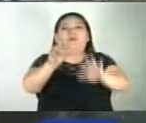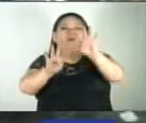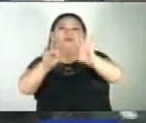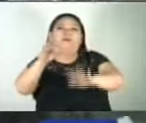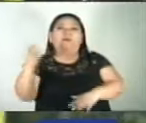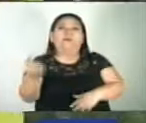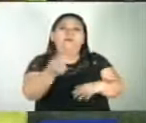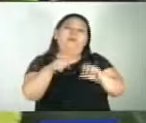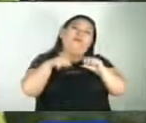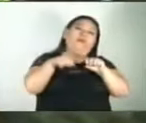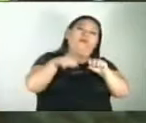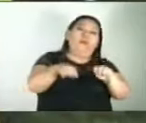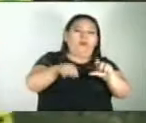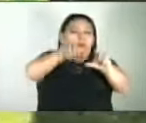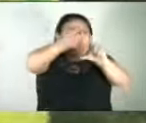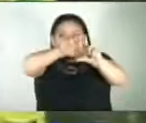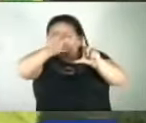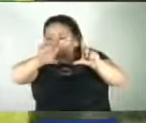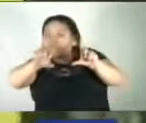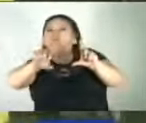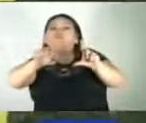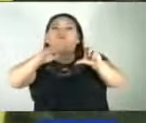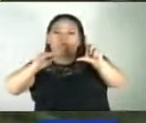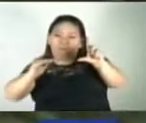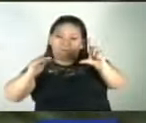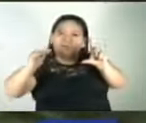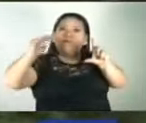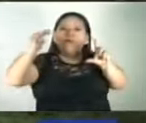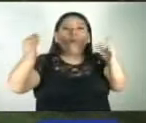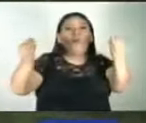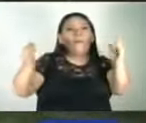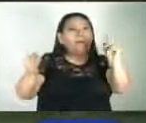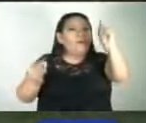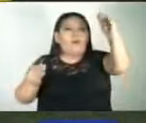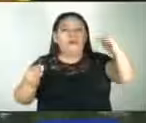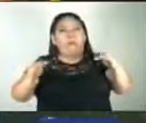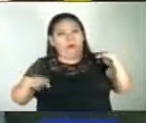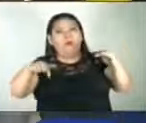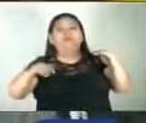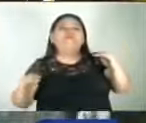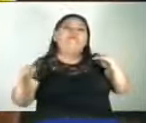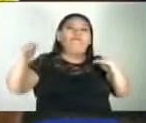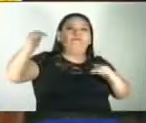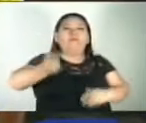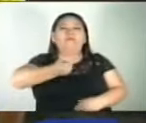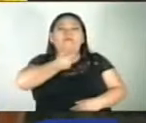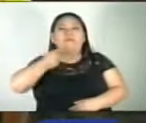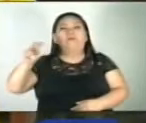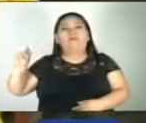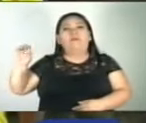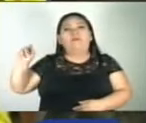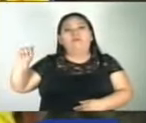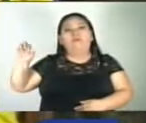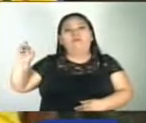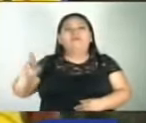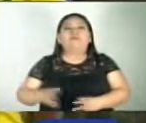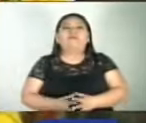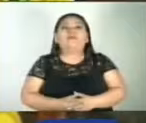fallecidas. Todas las estadísticas muestran un aumento en comparación al año 2023. Un reporte de Néstor Hernández.